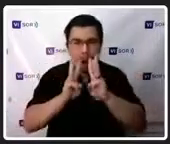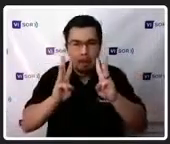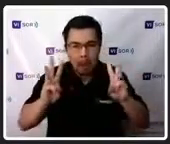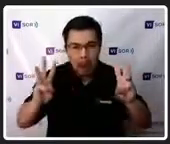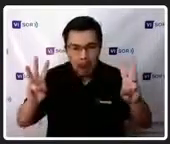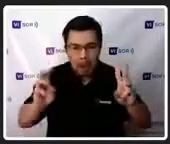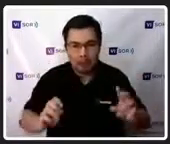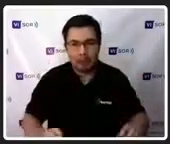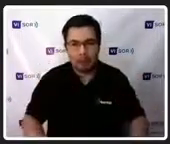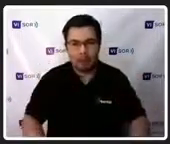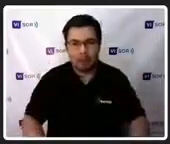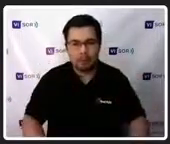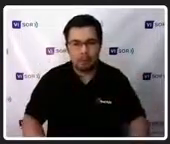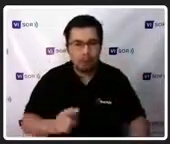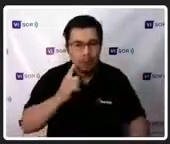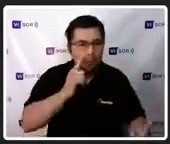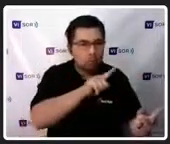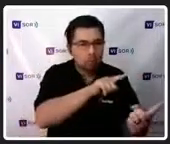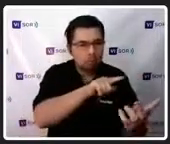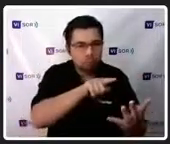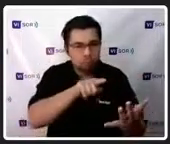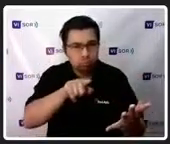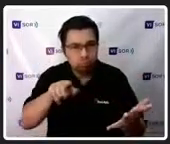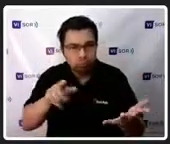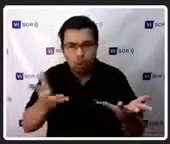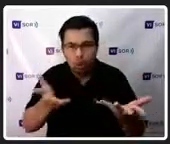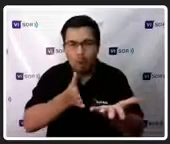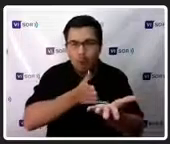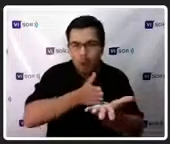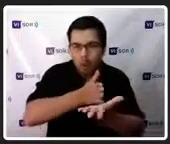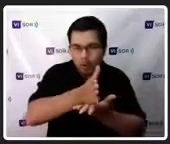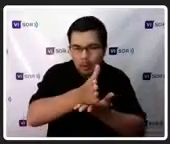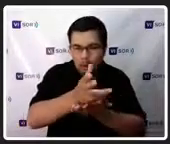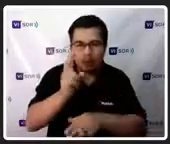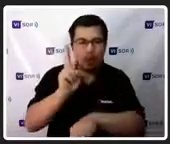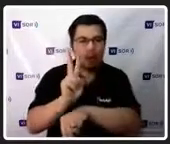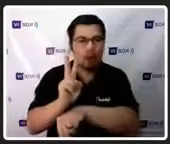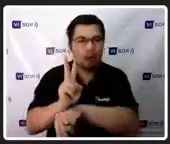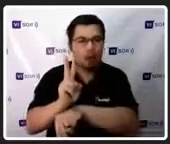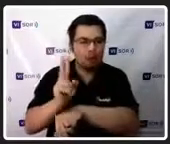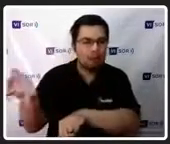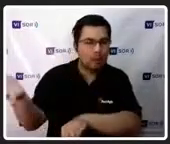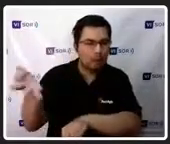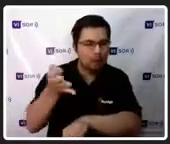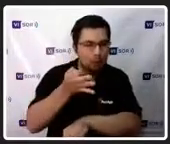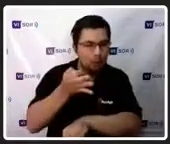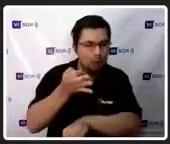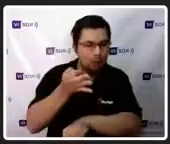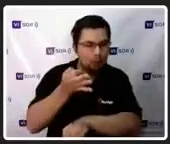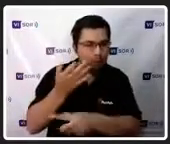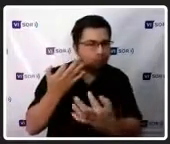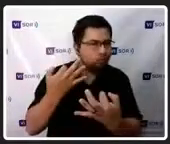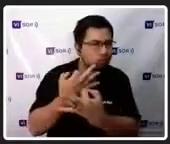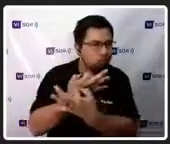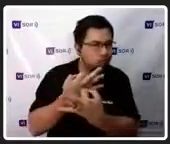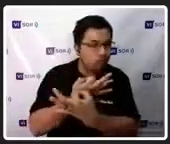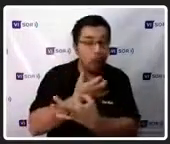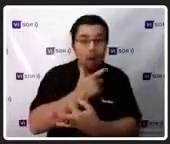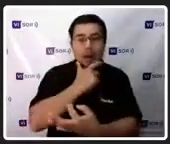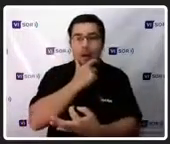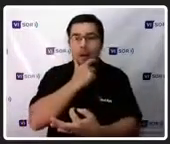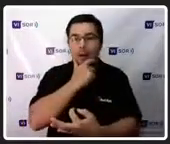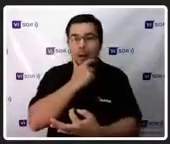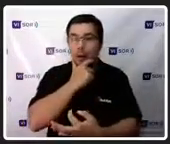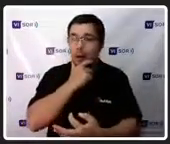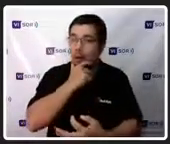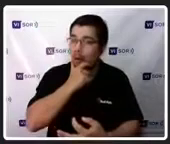ver. La profe me dijo que era así. Y lo que me sorprendió, obviamente, que yo creo que a ustedes les va a pasar igual, decía, oh, lo que me enseñaron es verdad,